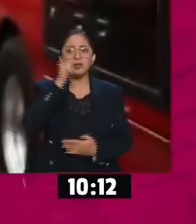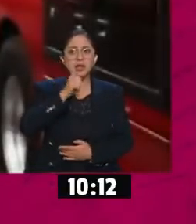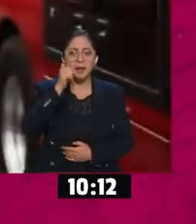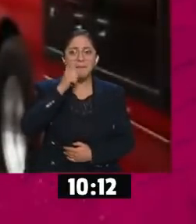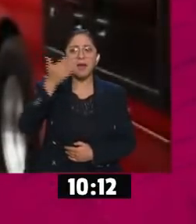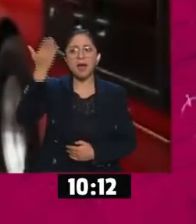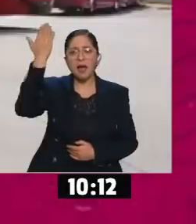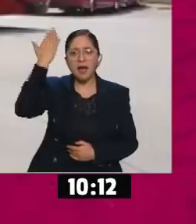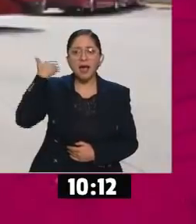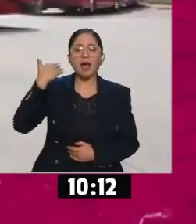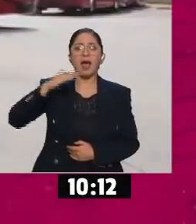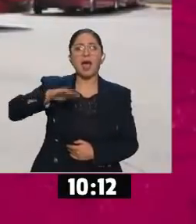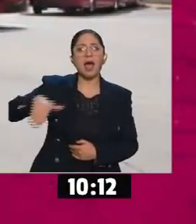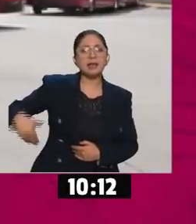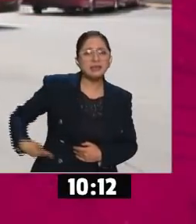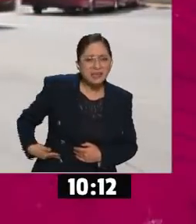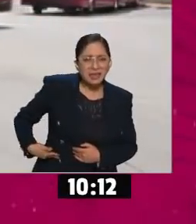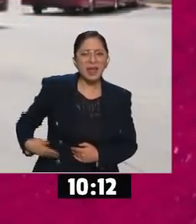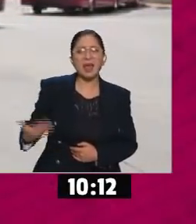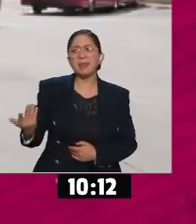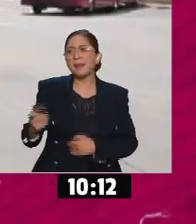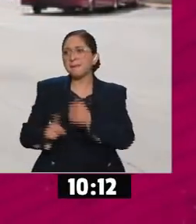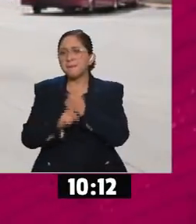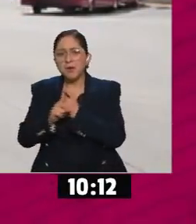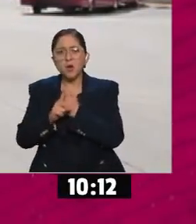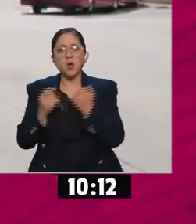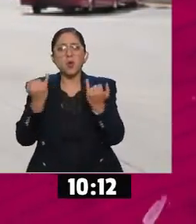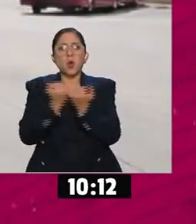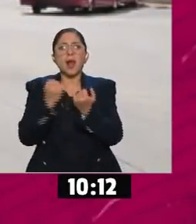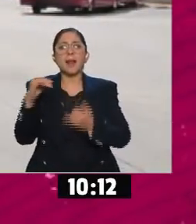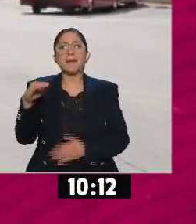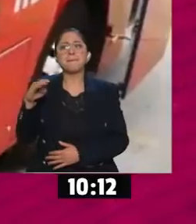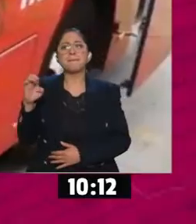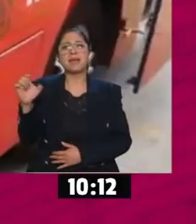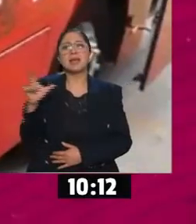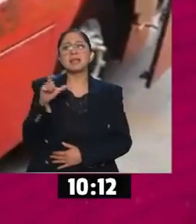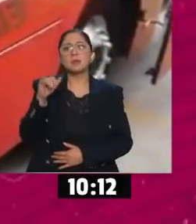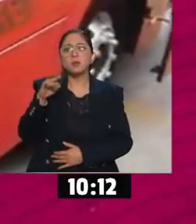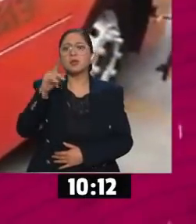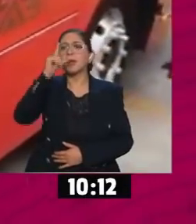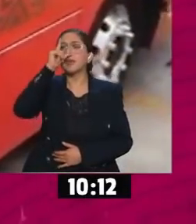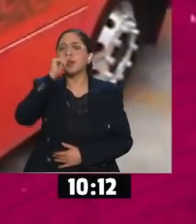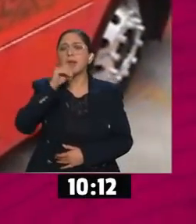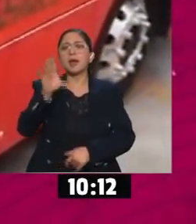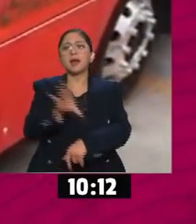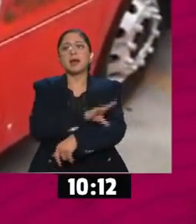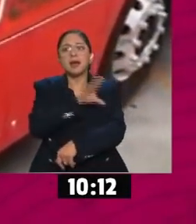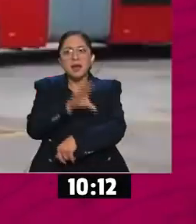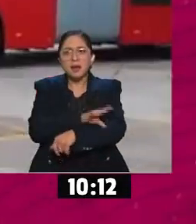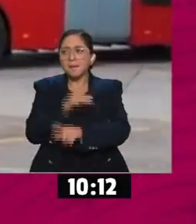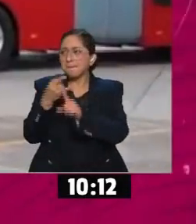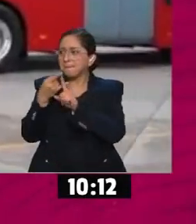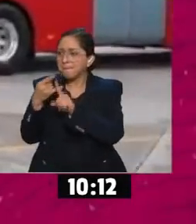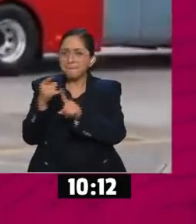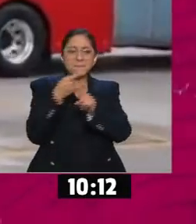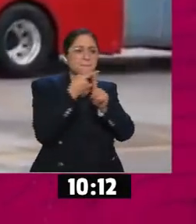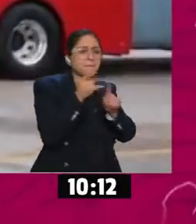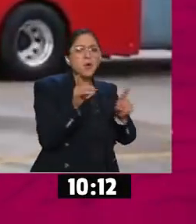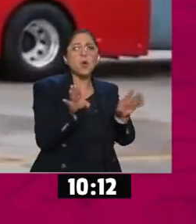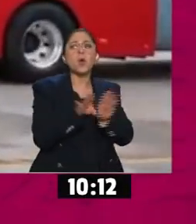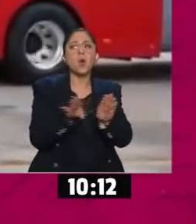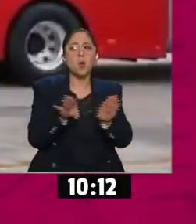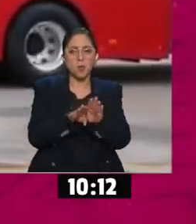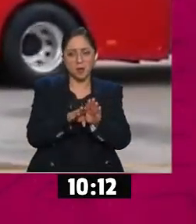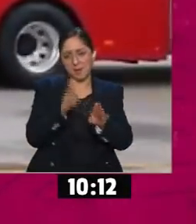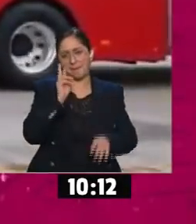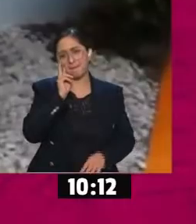no pasa que se ilunden, como dice usted, como el Mexibus, y entonces ya no jale la puerta eléctrica. ¿Y ahora ¿verdad? cómo le hacemos para abrir la Exacto, que puerta? haga corto. Pero